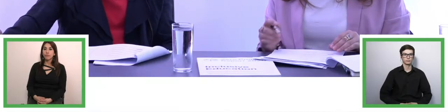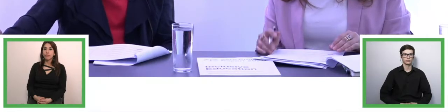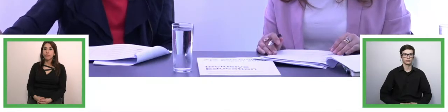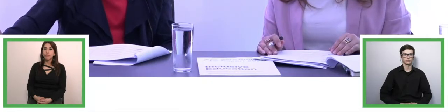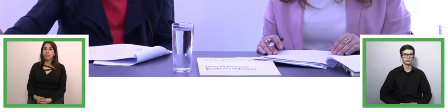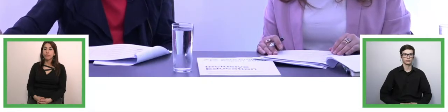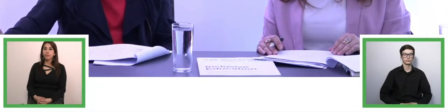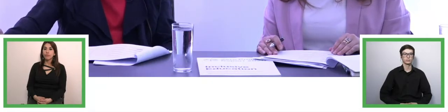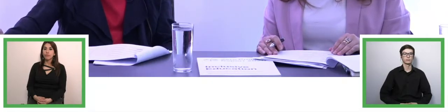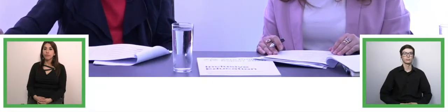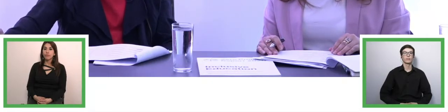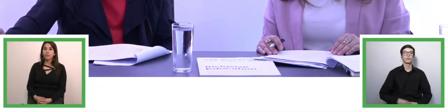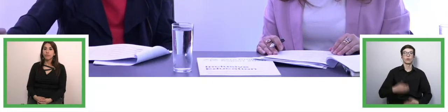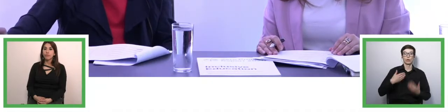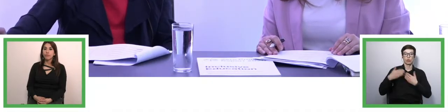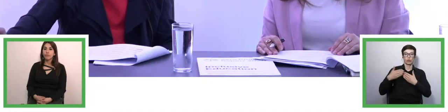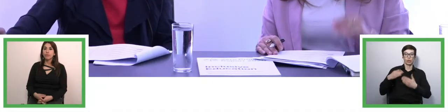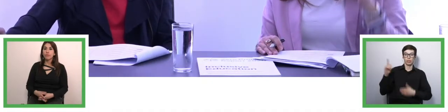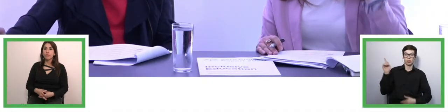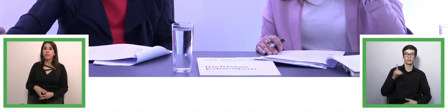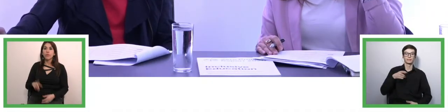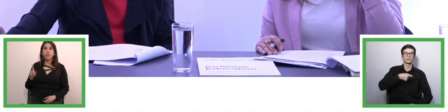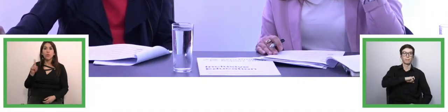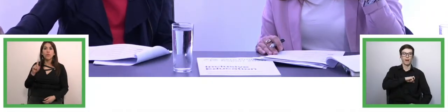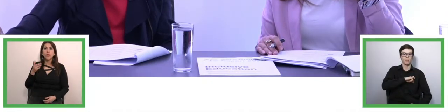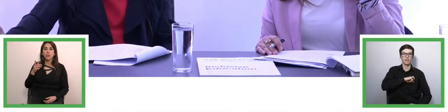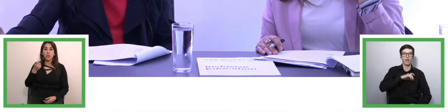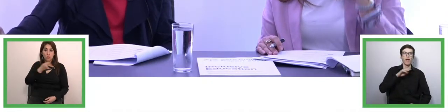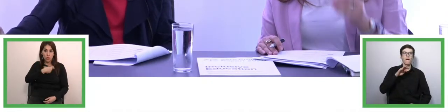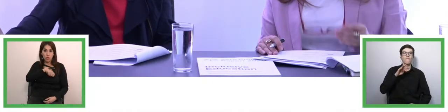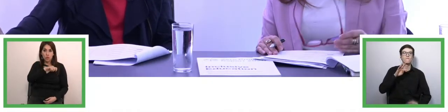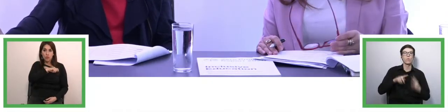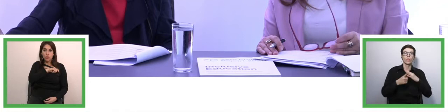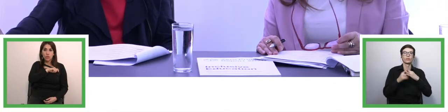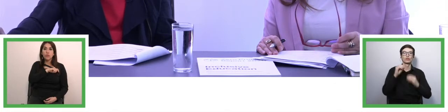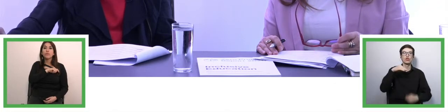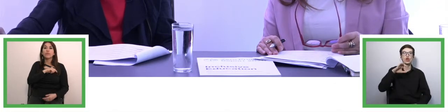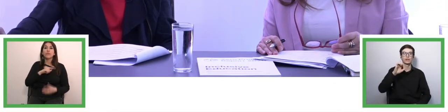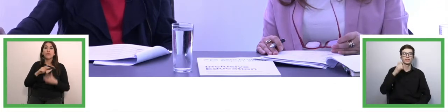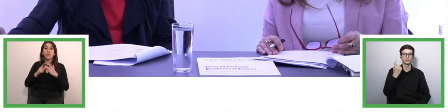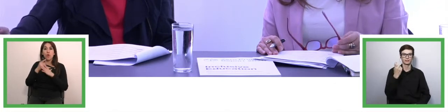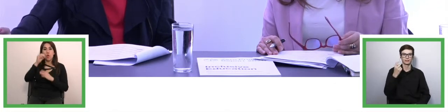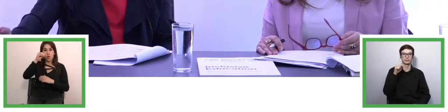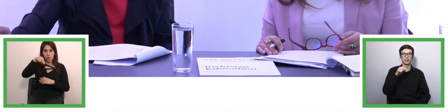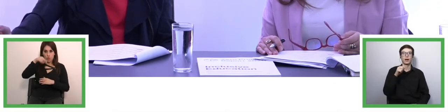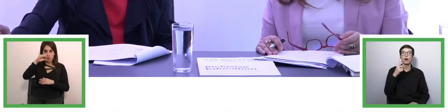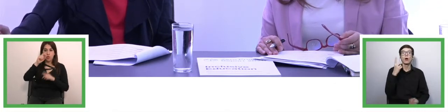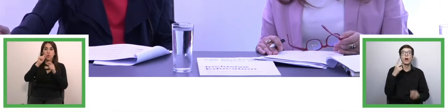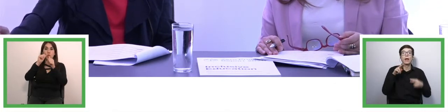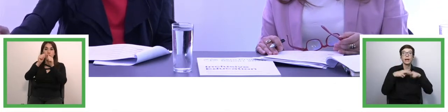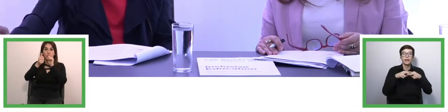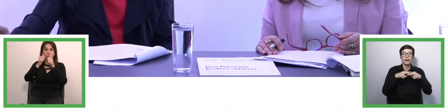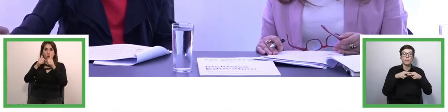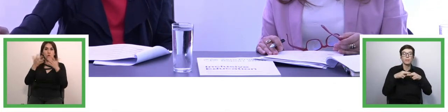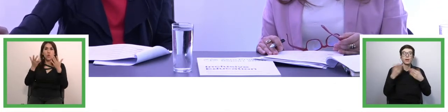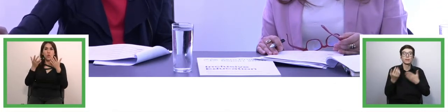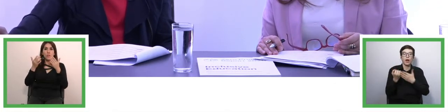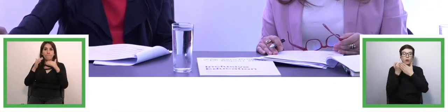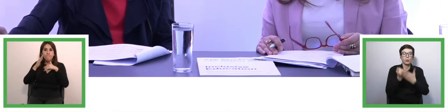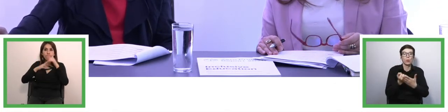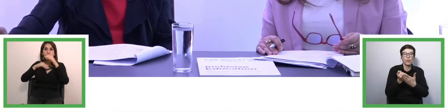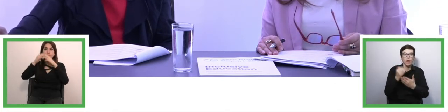Y desde España, Fundación 11, una herramienta para enseñar a niños ciegos a leer y